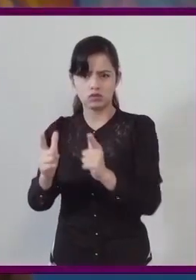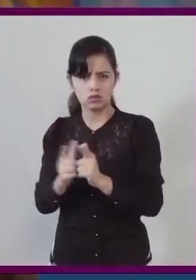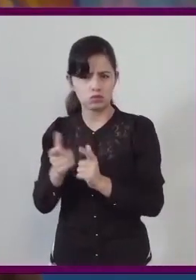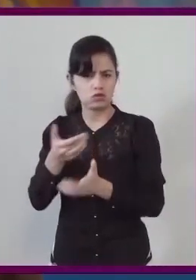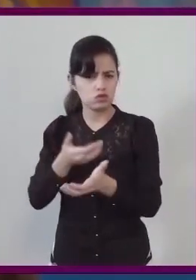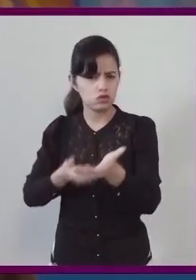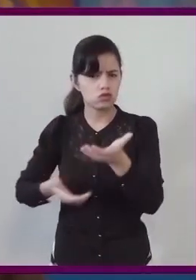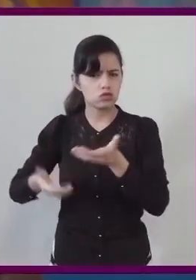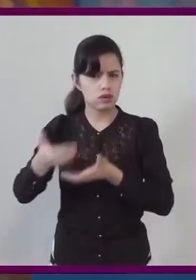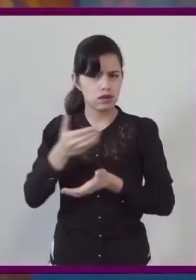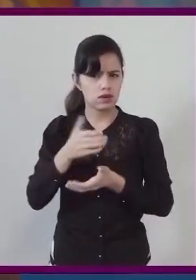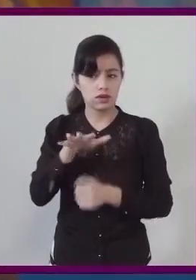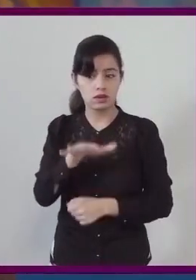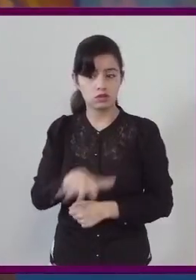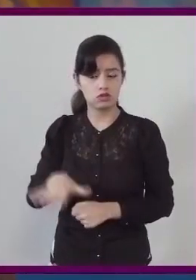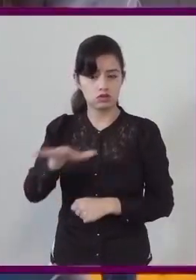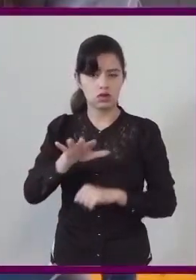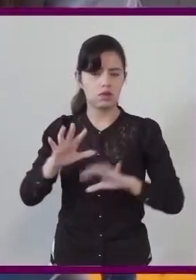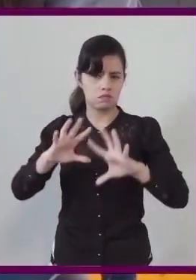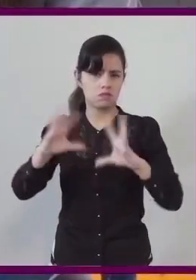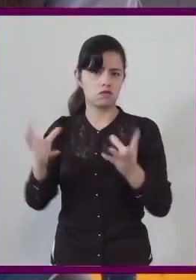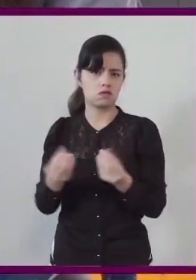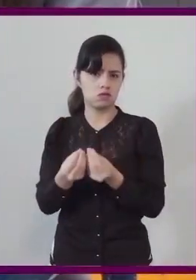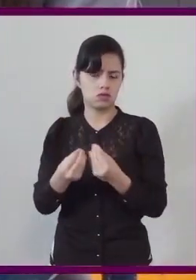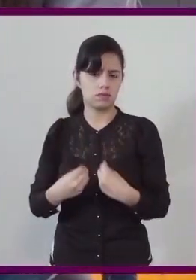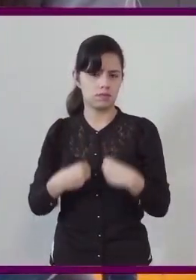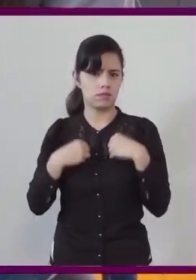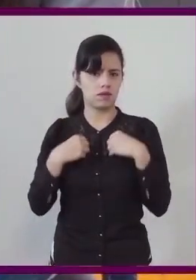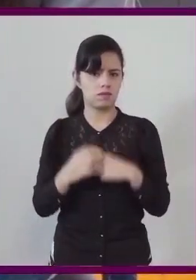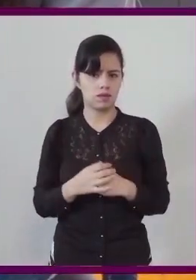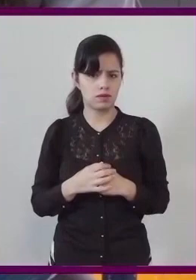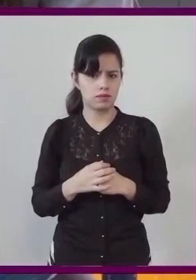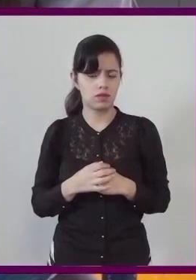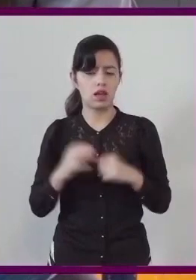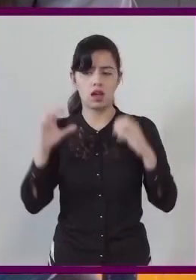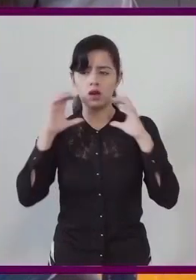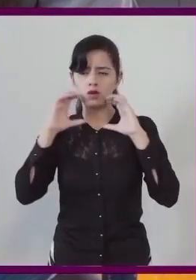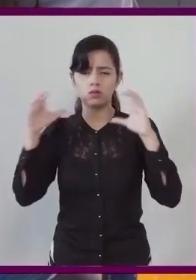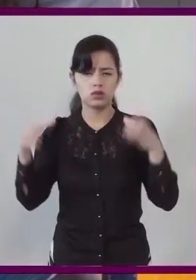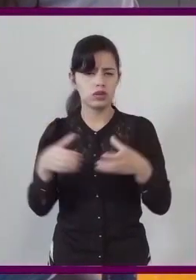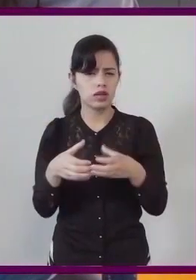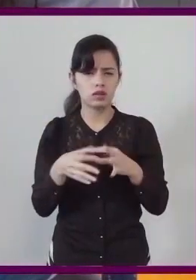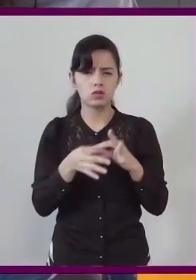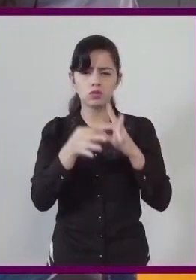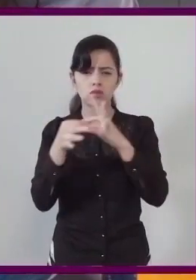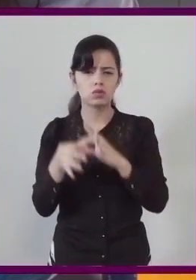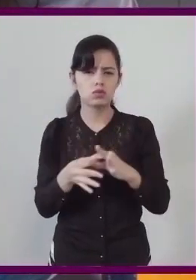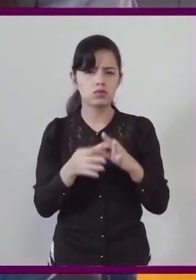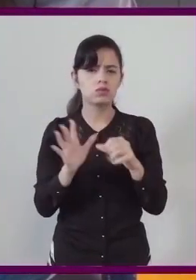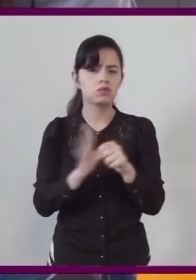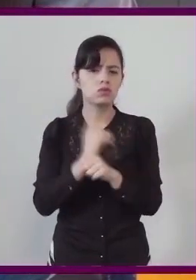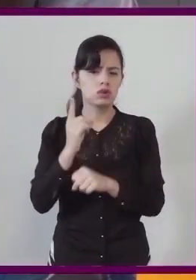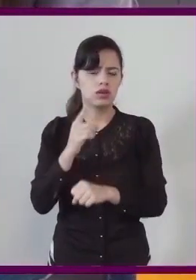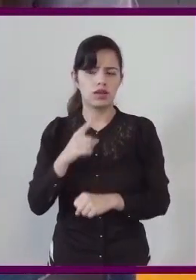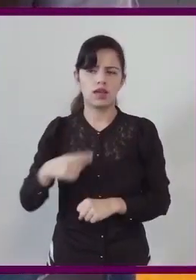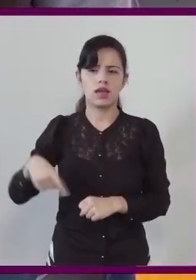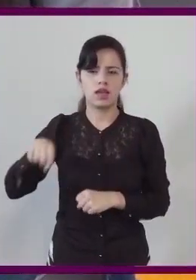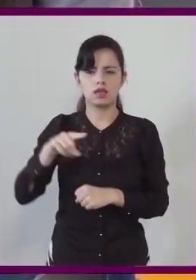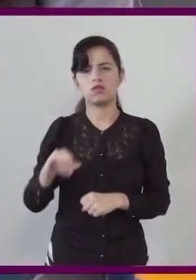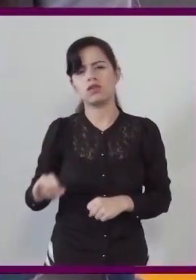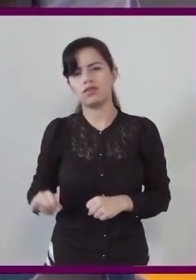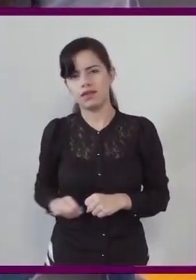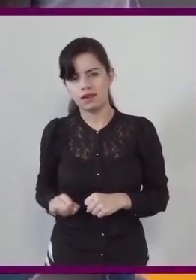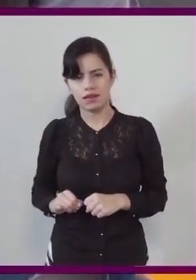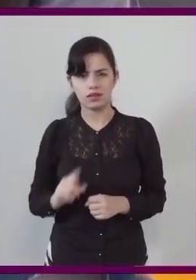que conviven en un territorio. Y están juntos en comunidad porque además comparten valores,